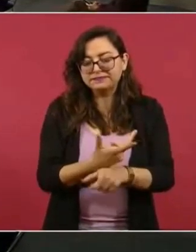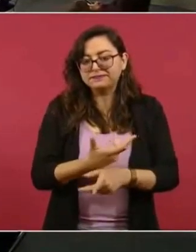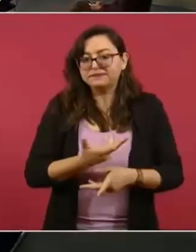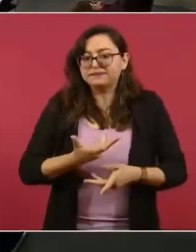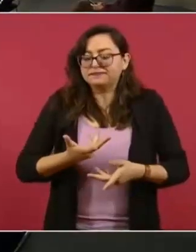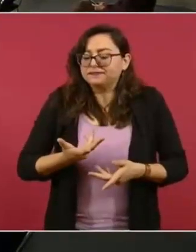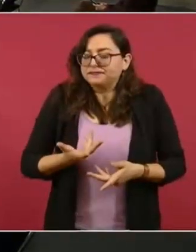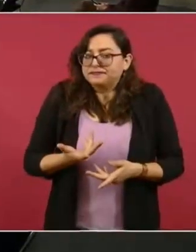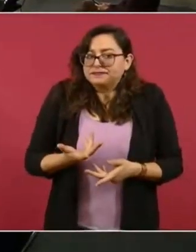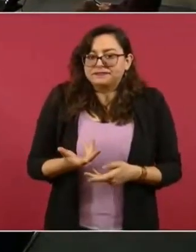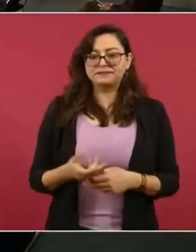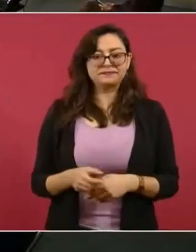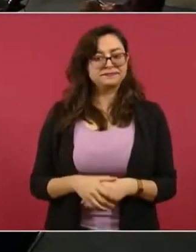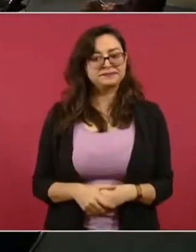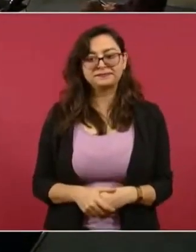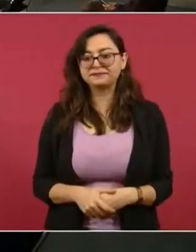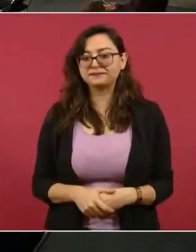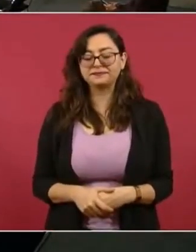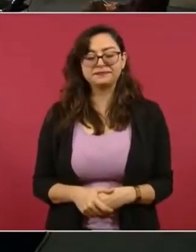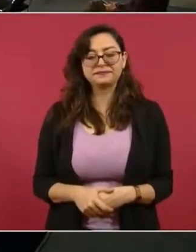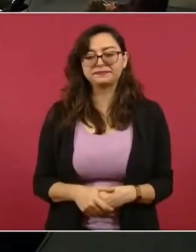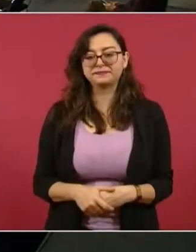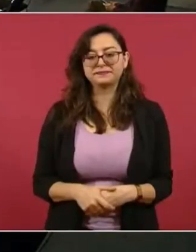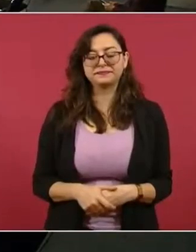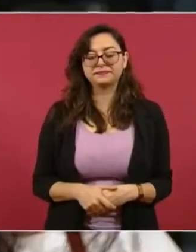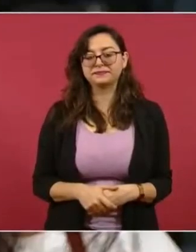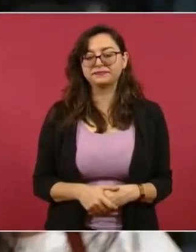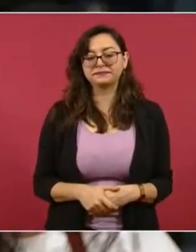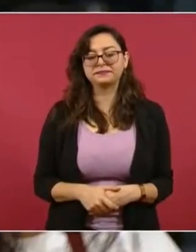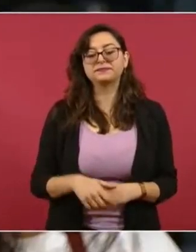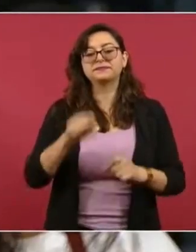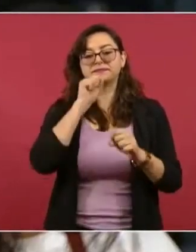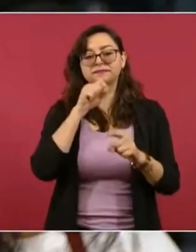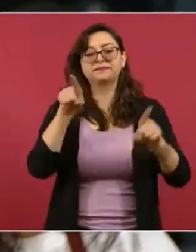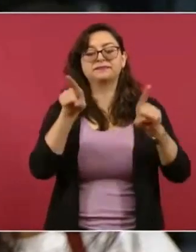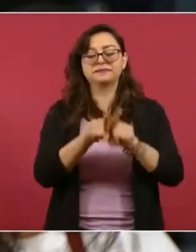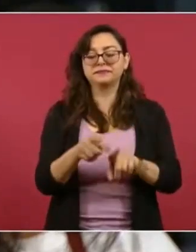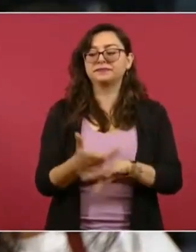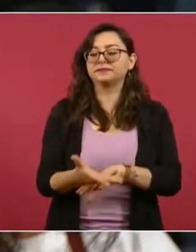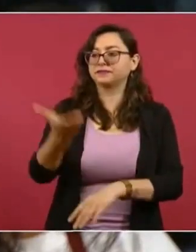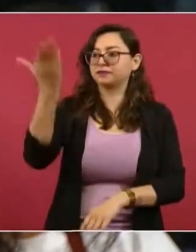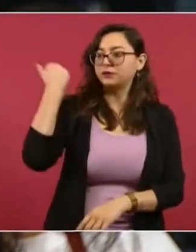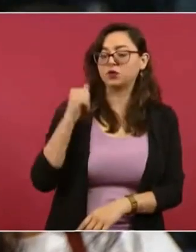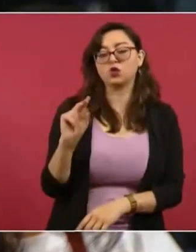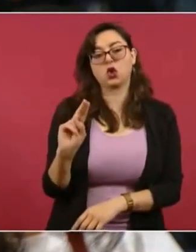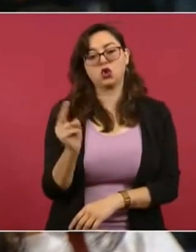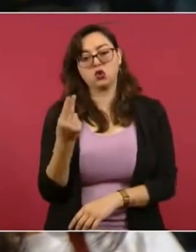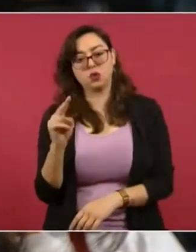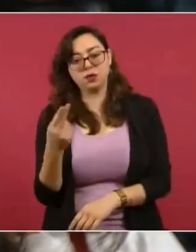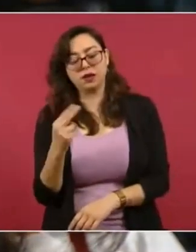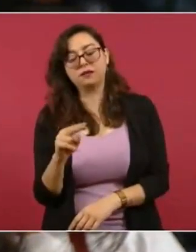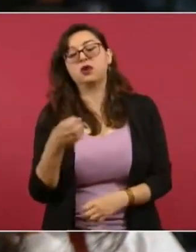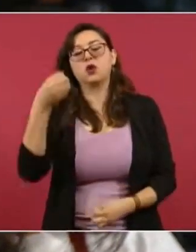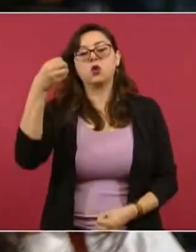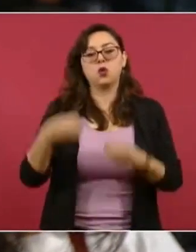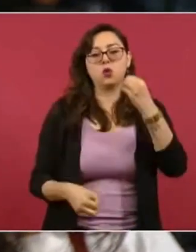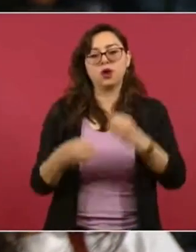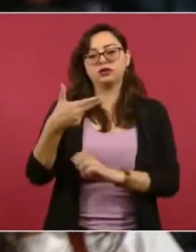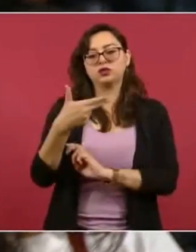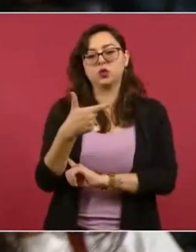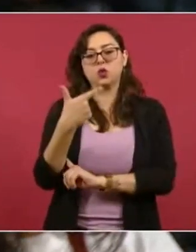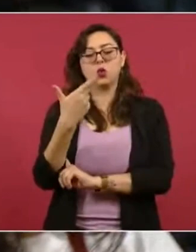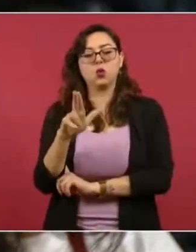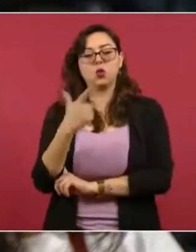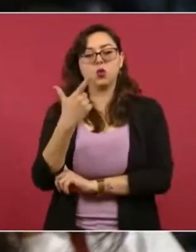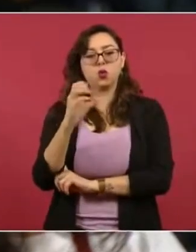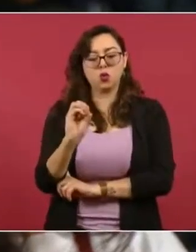y también comentarle presidente en noviembre pasado el juez Hugo Martínez González liberó